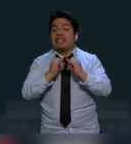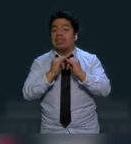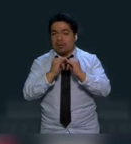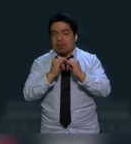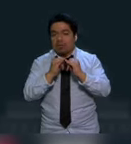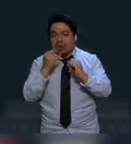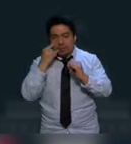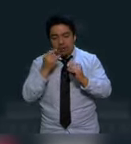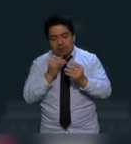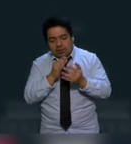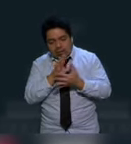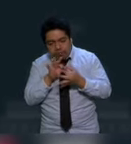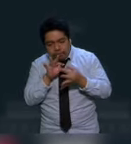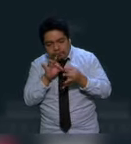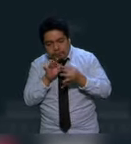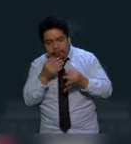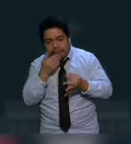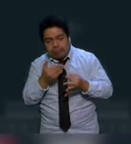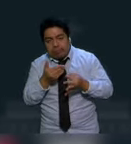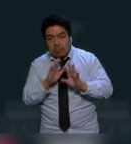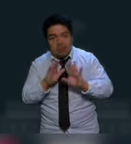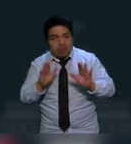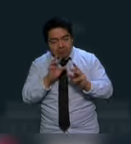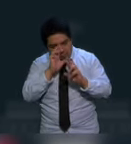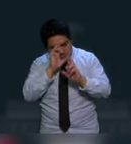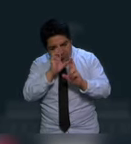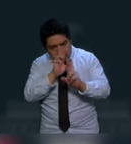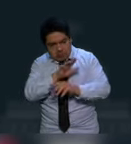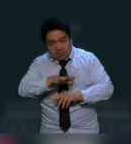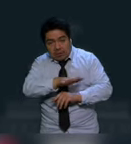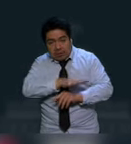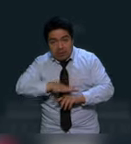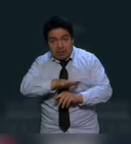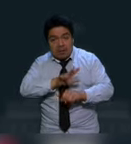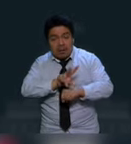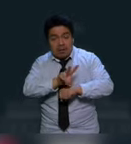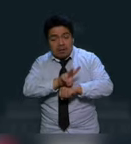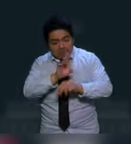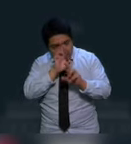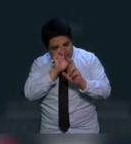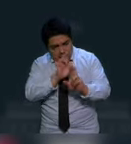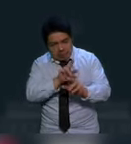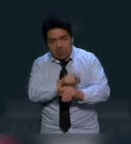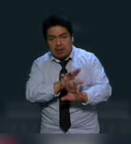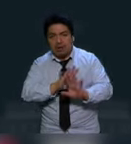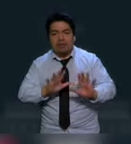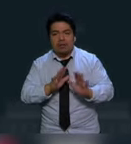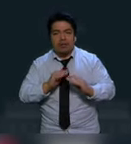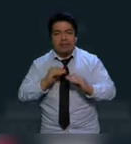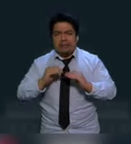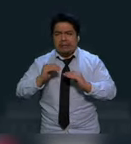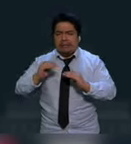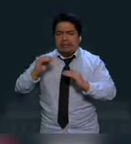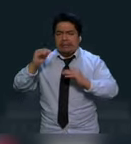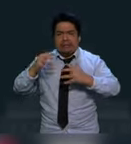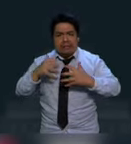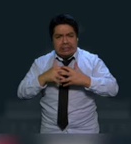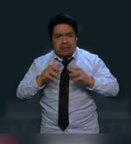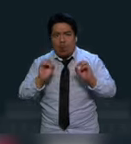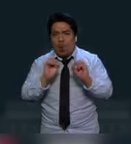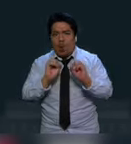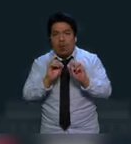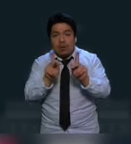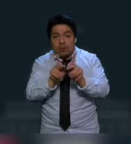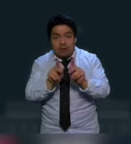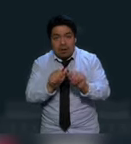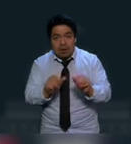verificación imparcial de los resultados. Con pleno respeto a la soberanía del pueblo venezolano, llaman a evitar la escalada de violencia, mantener la paz social